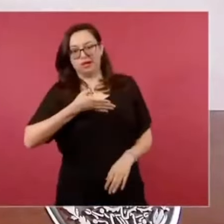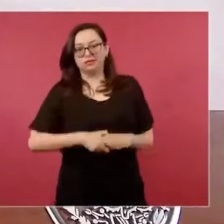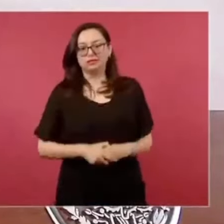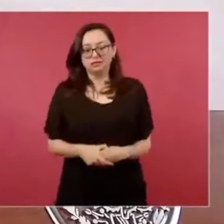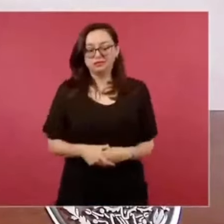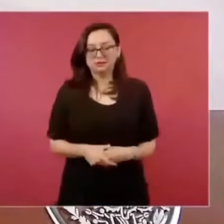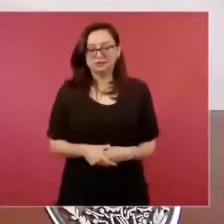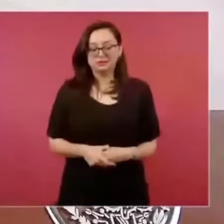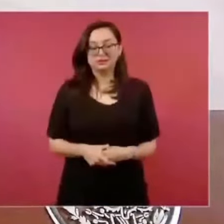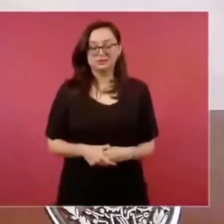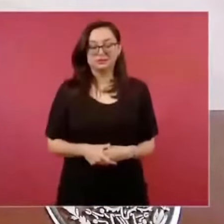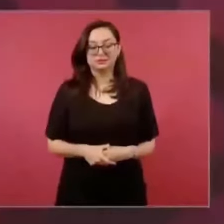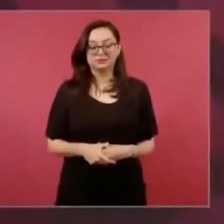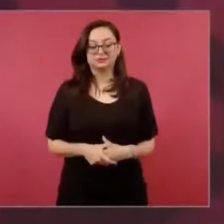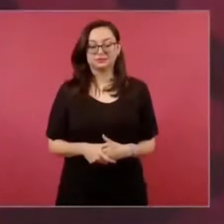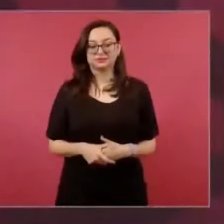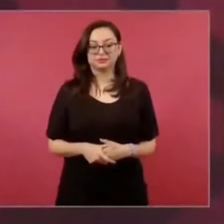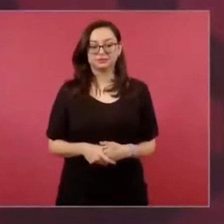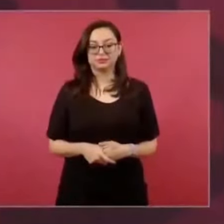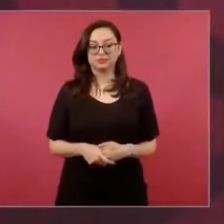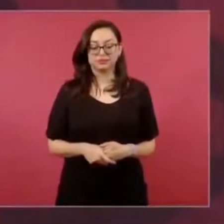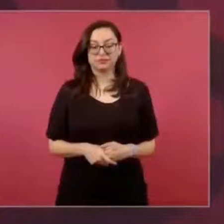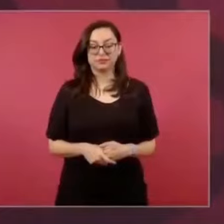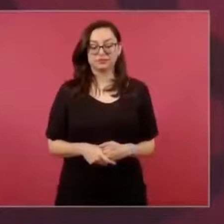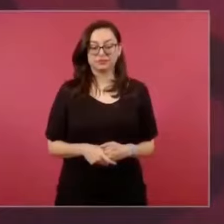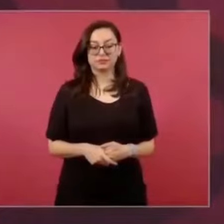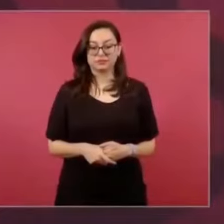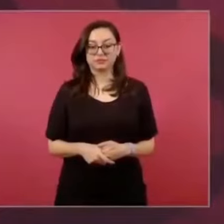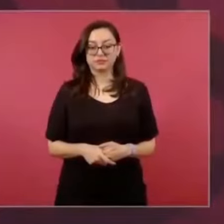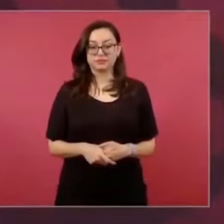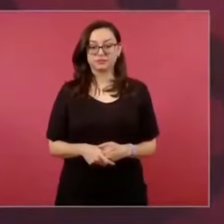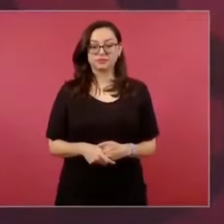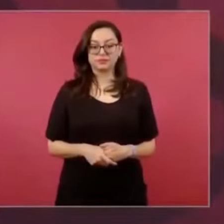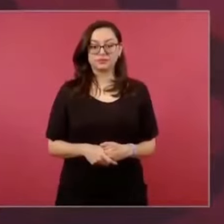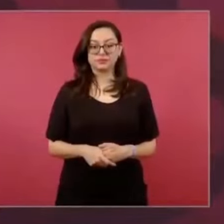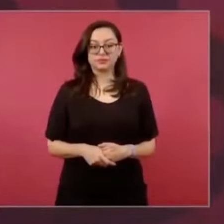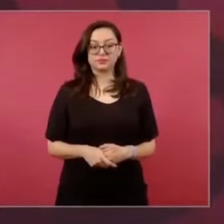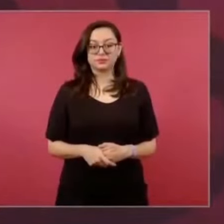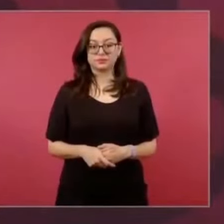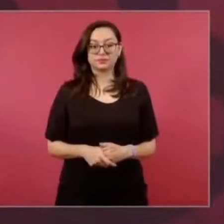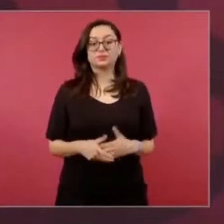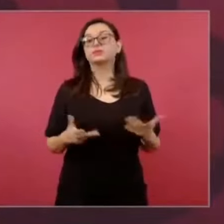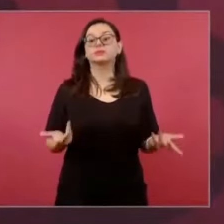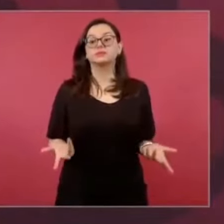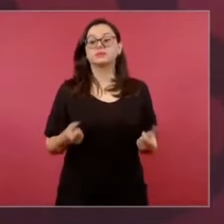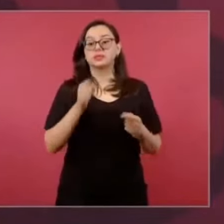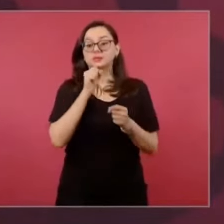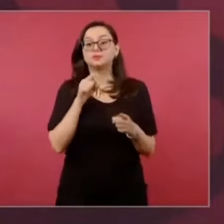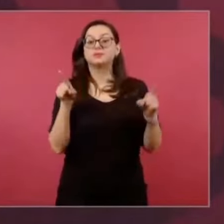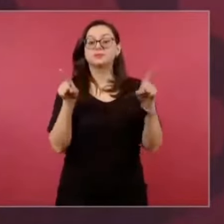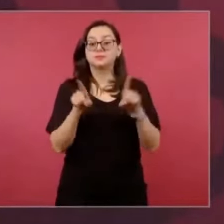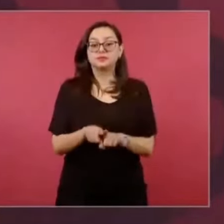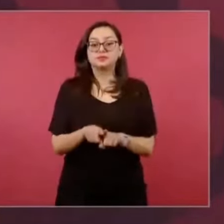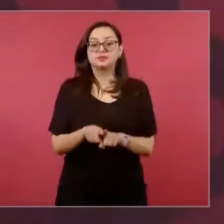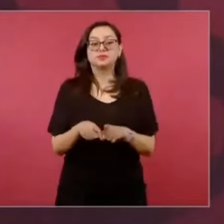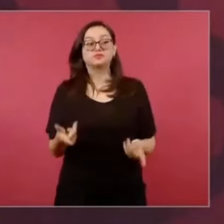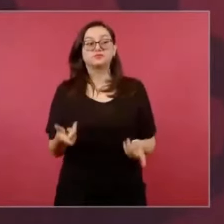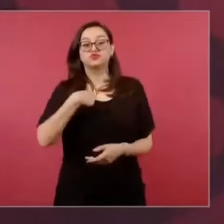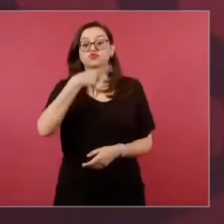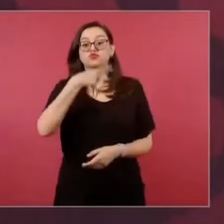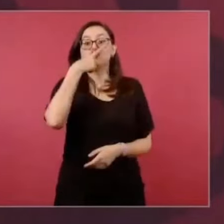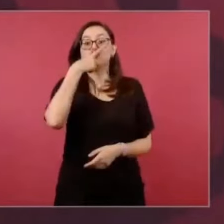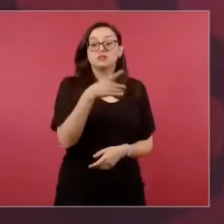lo que decía y repetía una y mil veces, de que el pueblo de México